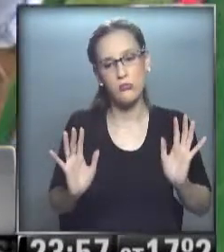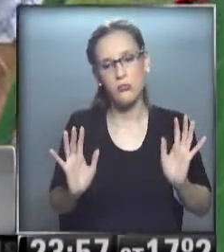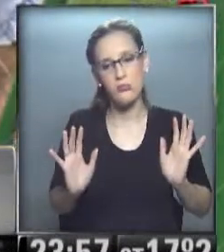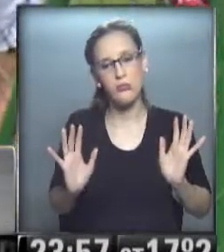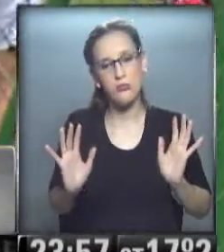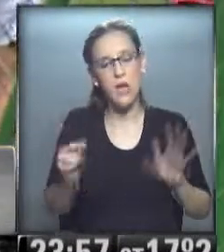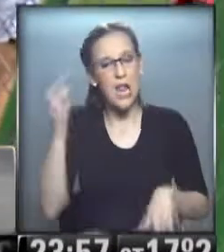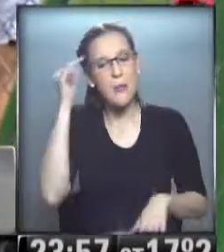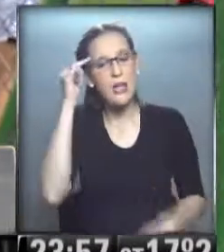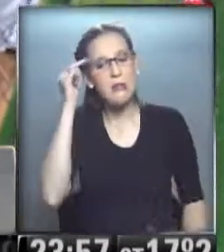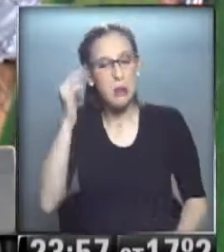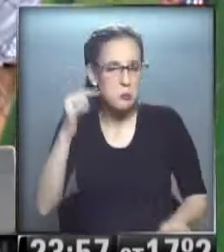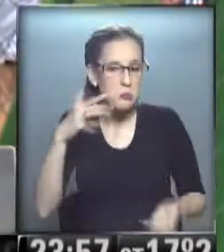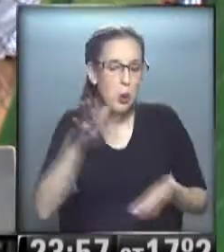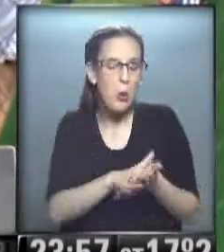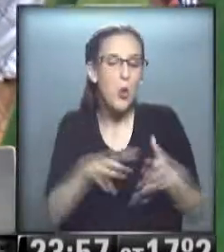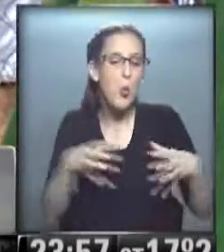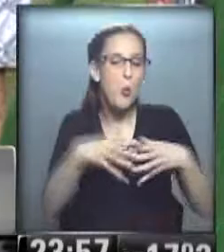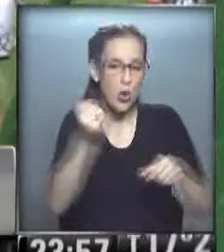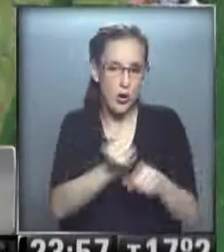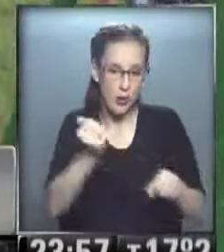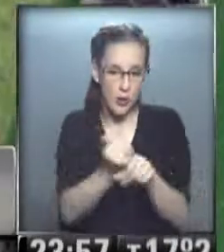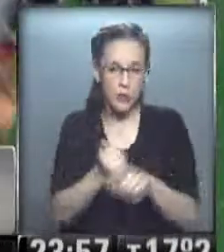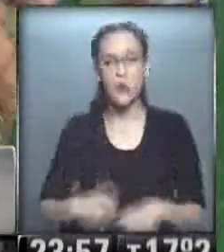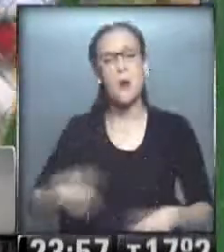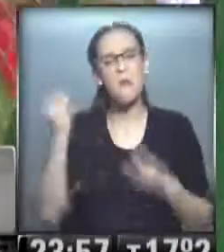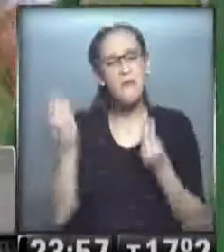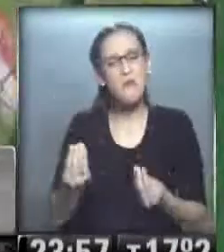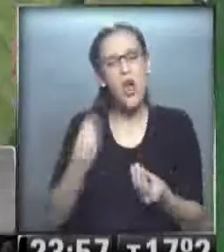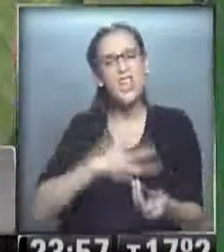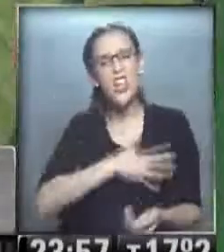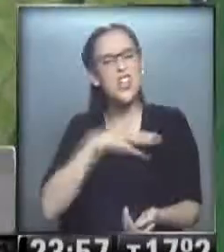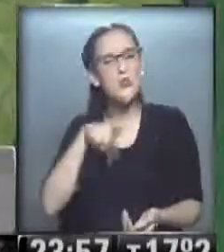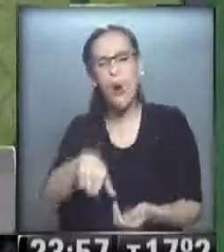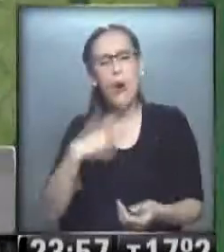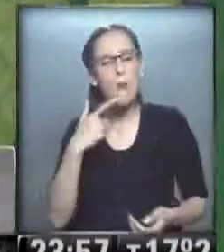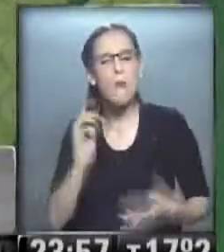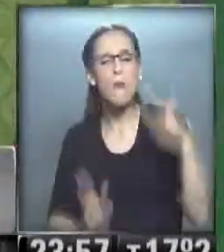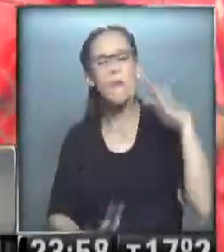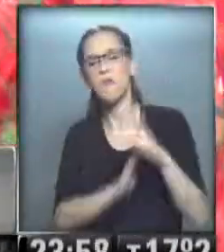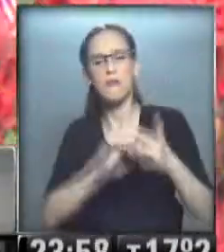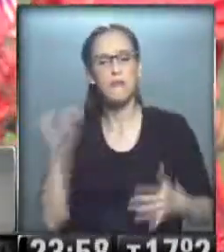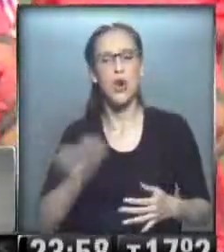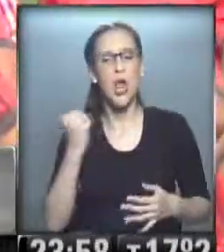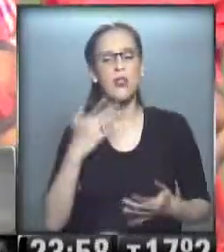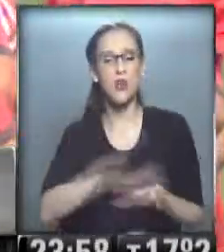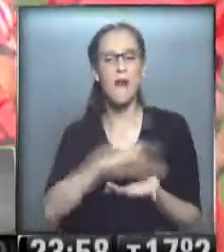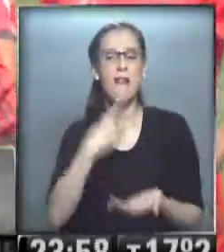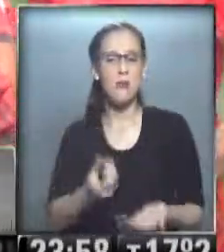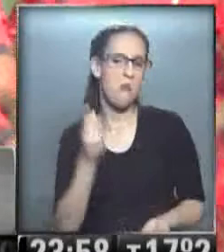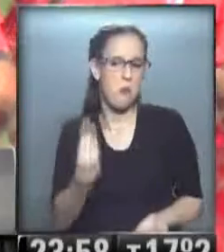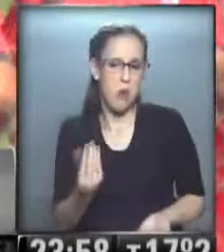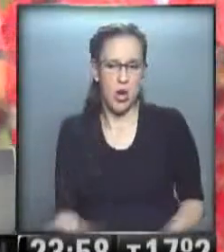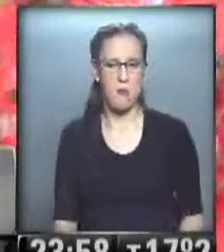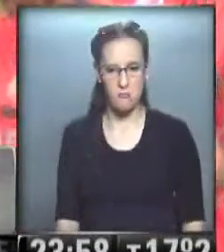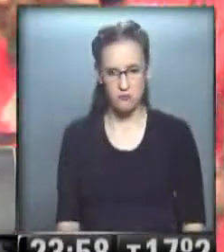que para el cuerpo técnico. ¿Por qué sentís que sos la parte fundamental de las críticas en este momento en River? En función de también lo que